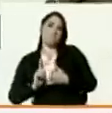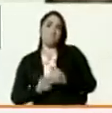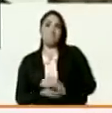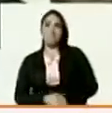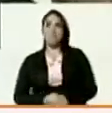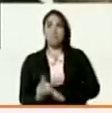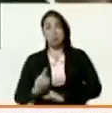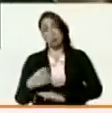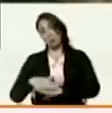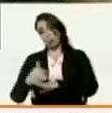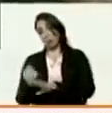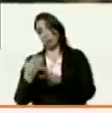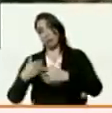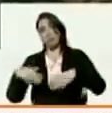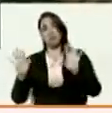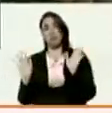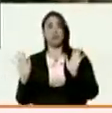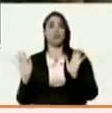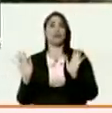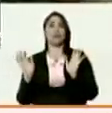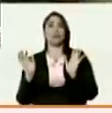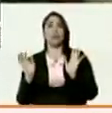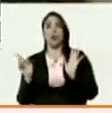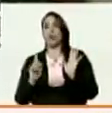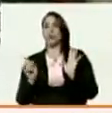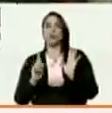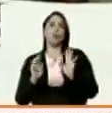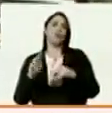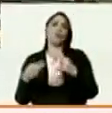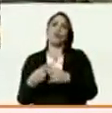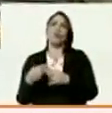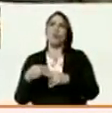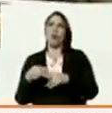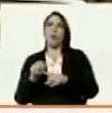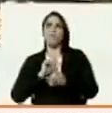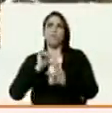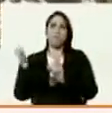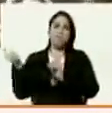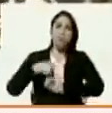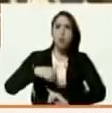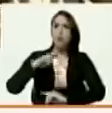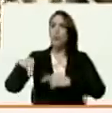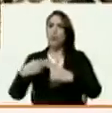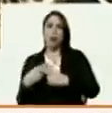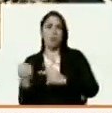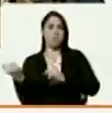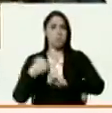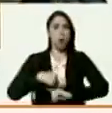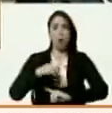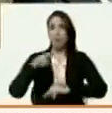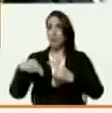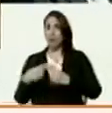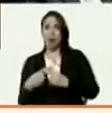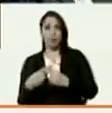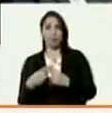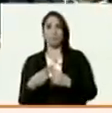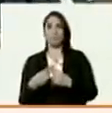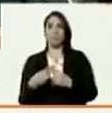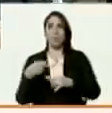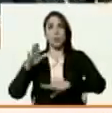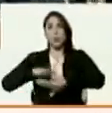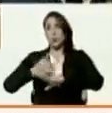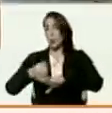La única culpa que pueden echarnos es que no nos dejamos tumbar ni nos vamos a dejar tumbar. Eso está muy claro. Esa culpa